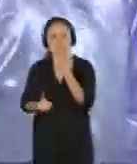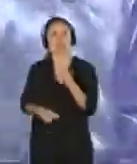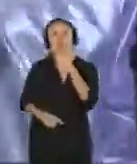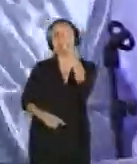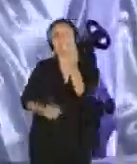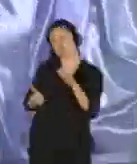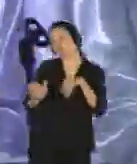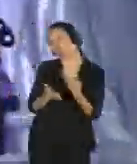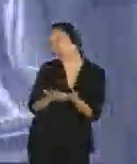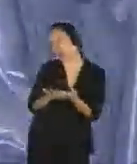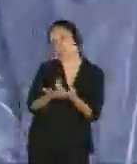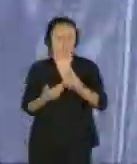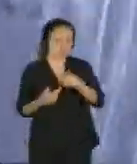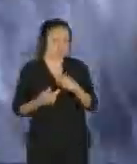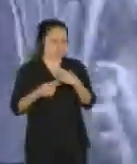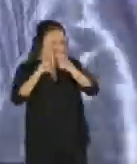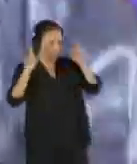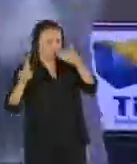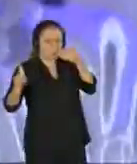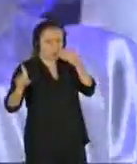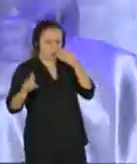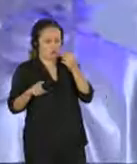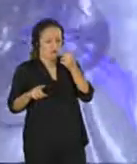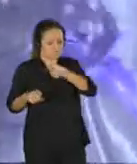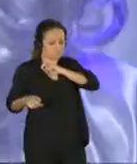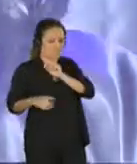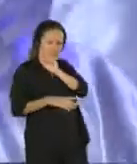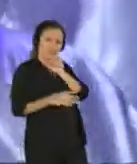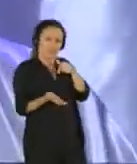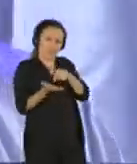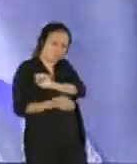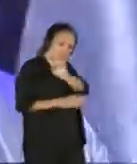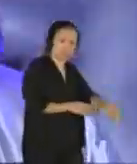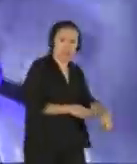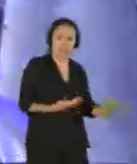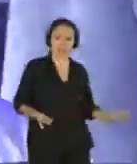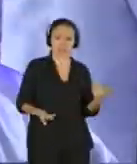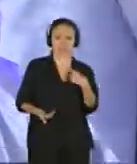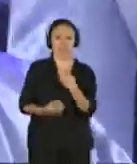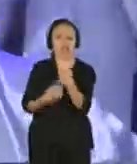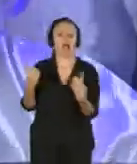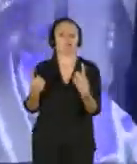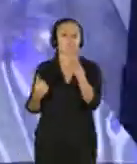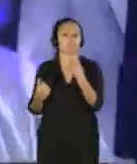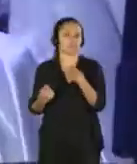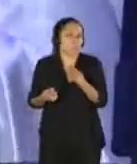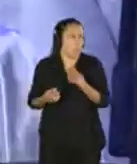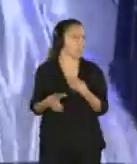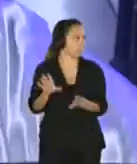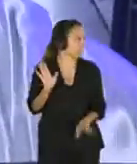pague, debo más que el Banco España. Hay un tío que se pasa por el forro lo del